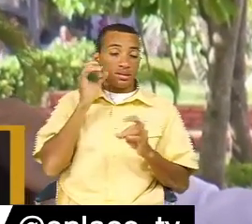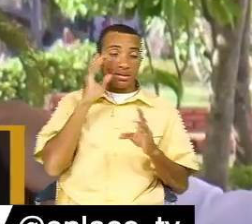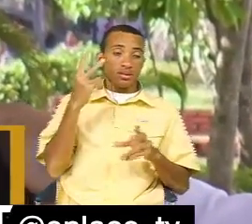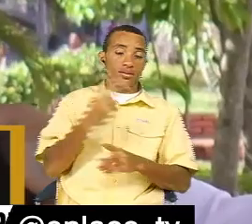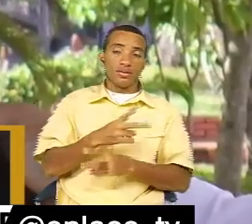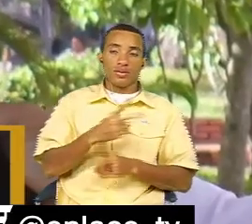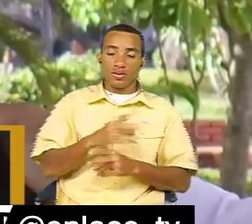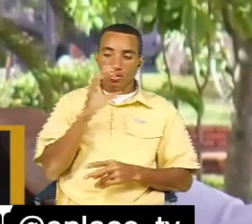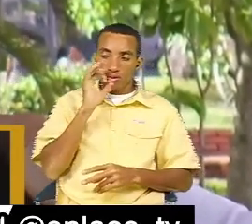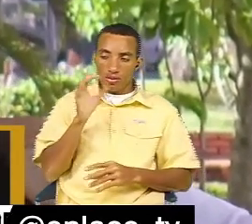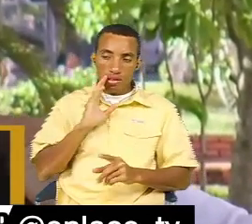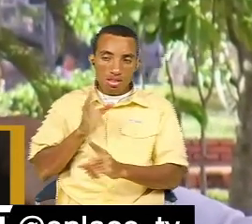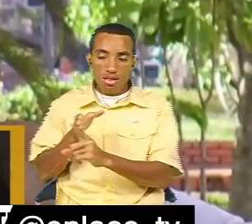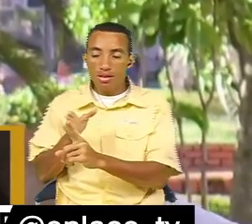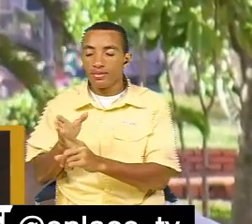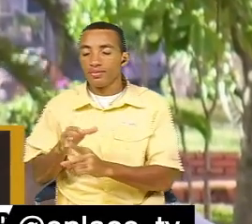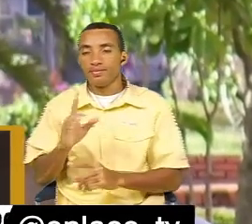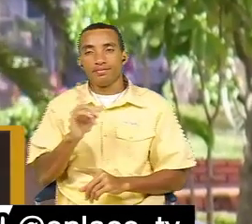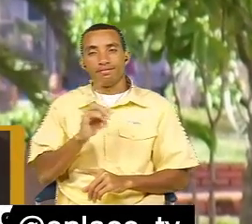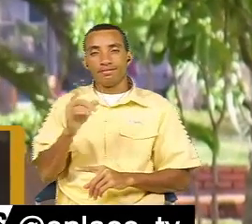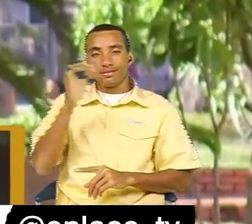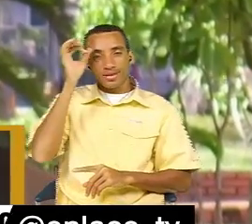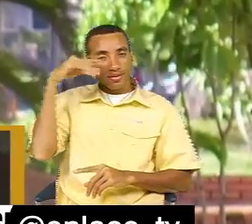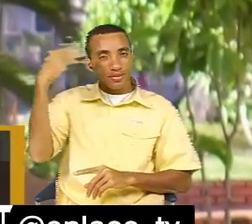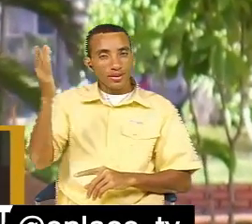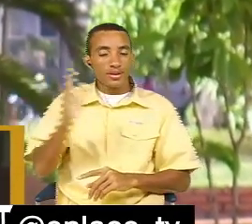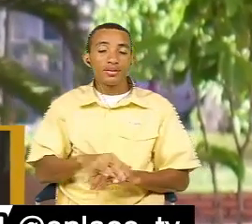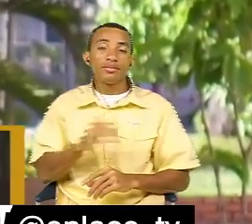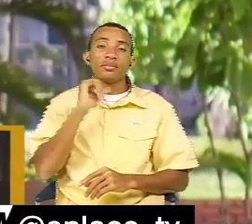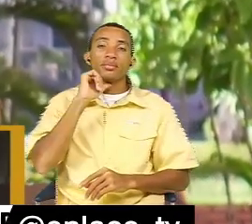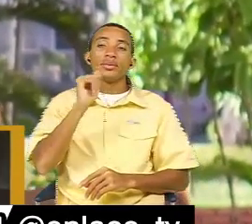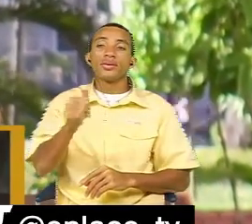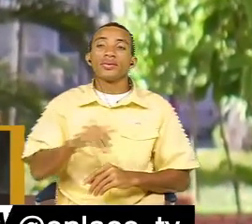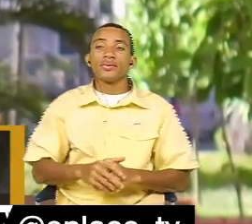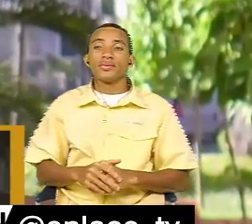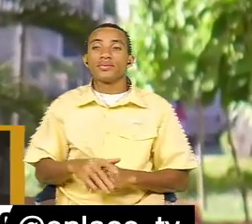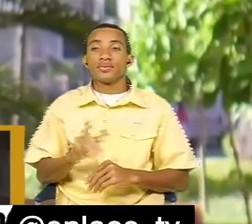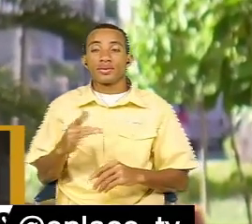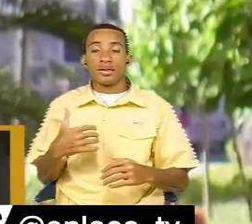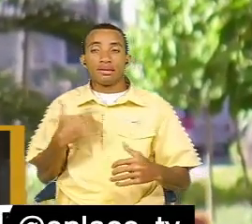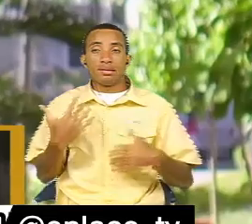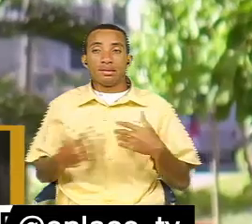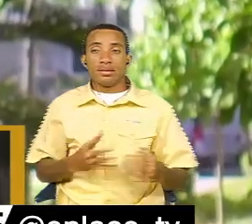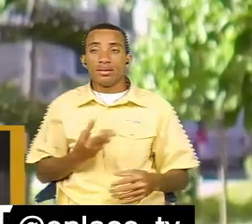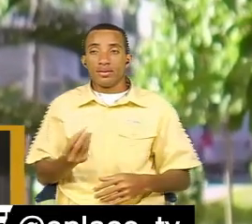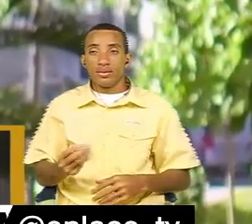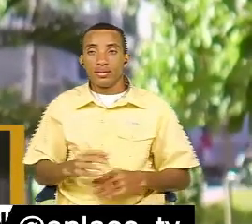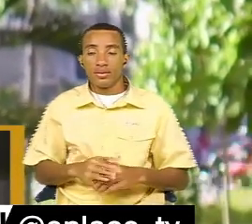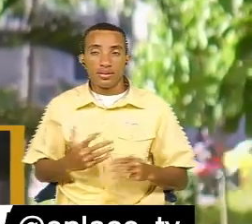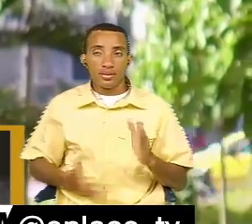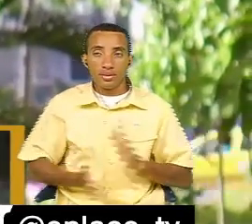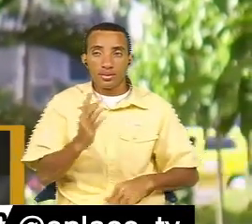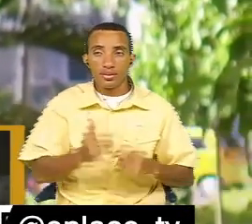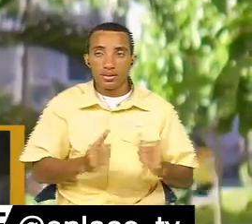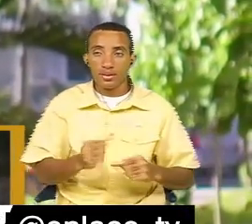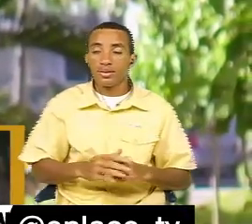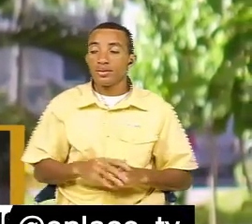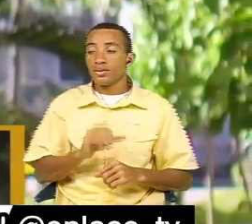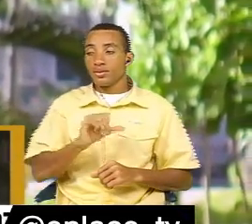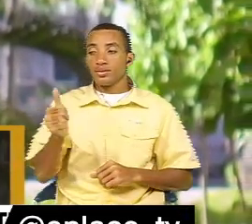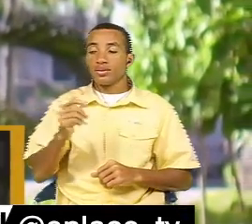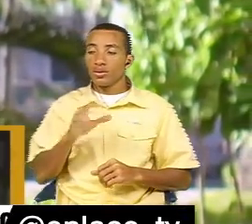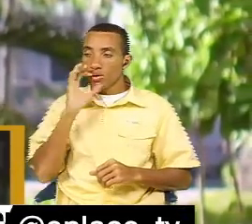ponga a enamorar, porque después viene lo peor. Tremendo susto y una carrera, nunca perjudiques a